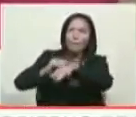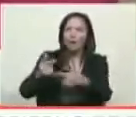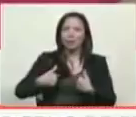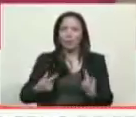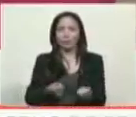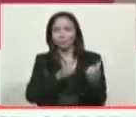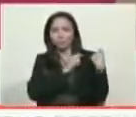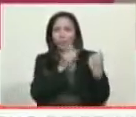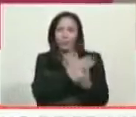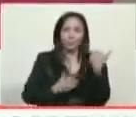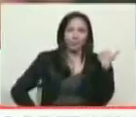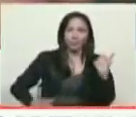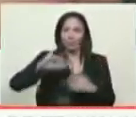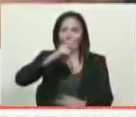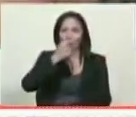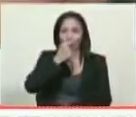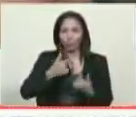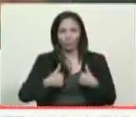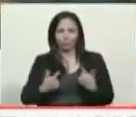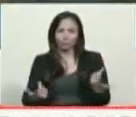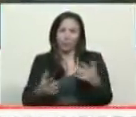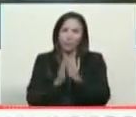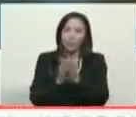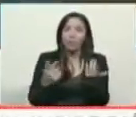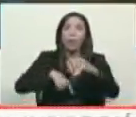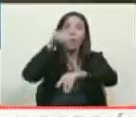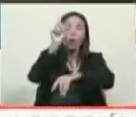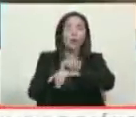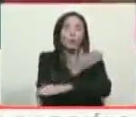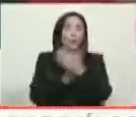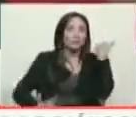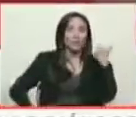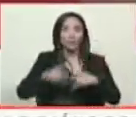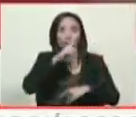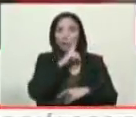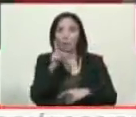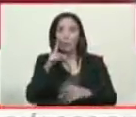Él es un presidente de un carajo. El único presidente se llama...